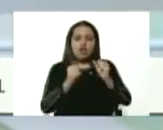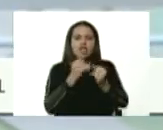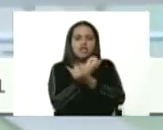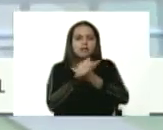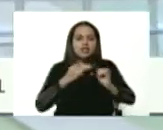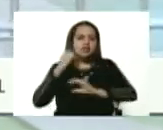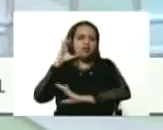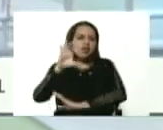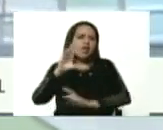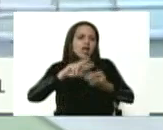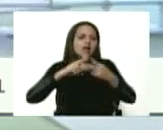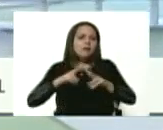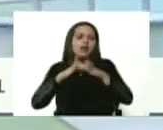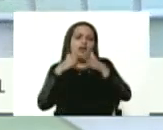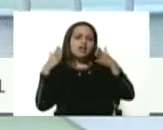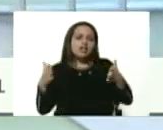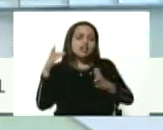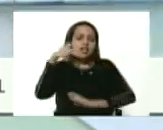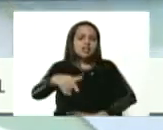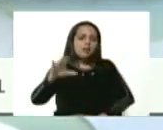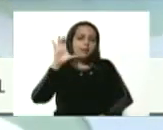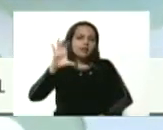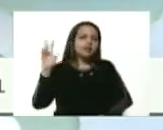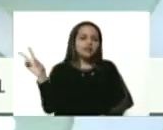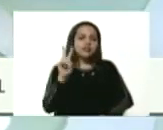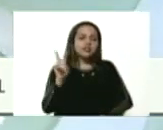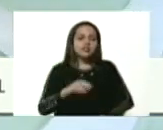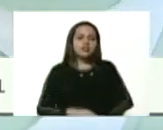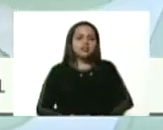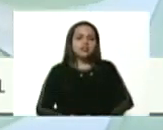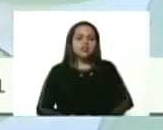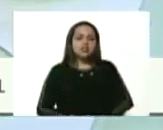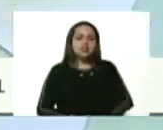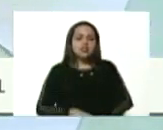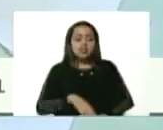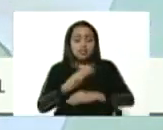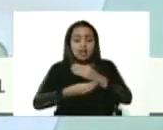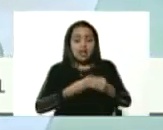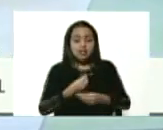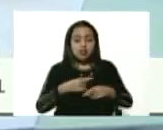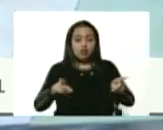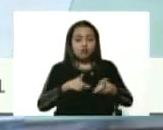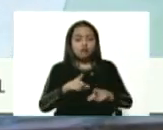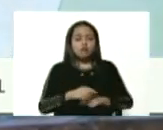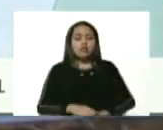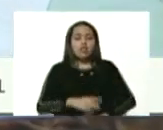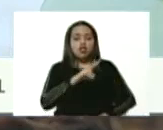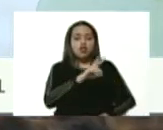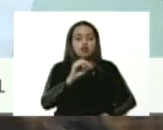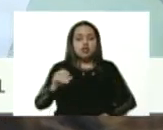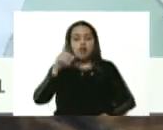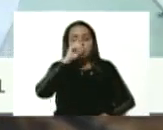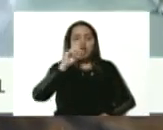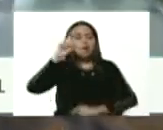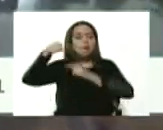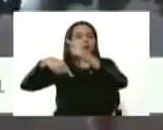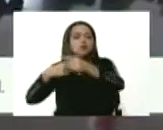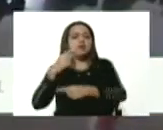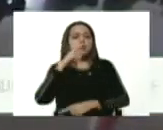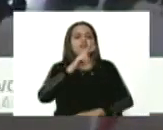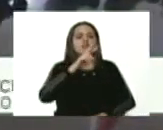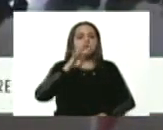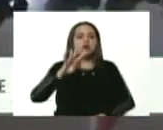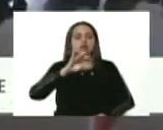la paz y la grandeza de esta patria venezolana que cumple 200 años el próximo 24 de junio en la